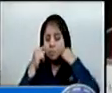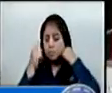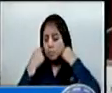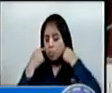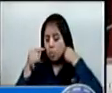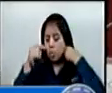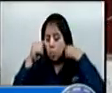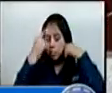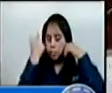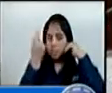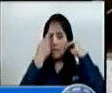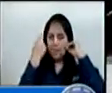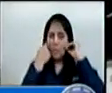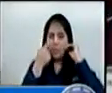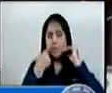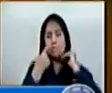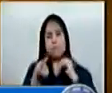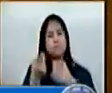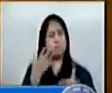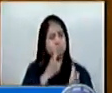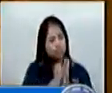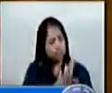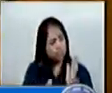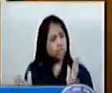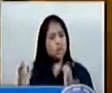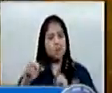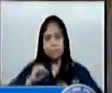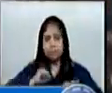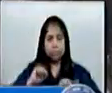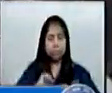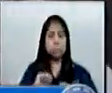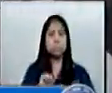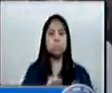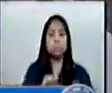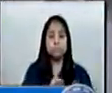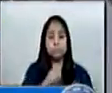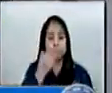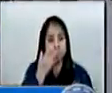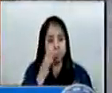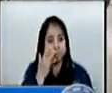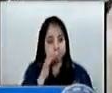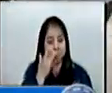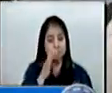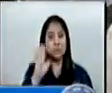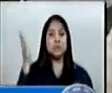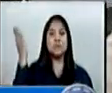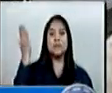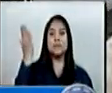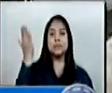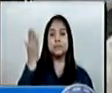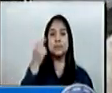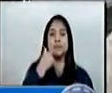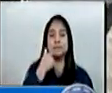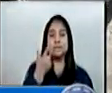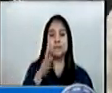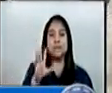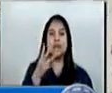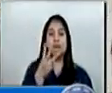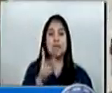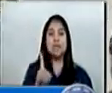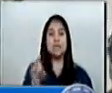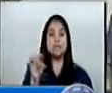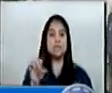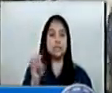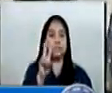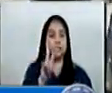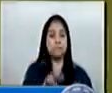poder plantearle lo que hicimos nosotros ya como presidente pro tempore del SICA ante las Naciones Unidas y